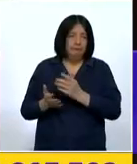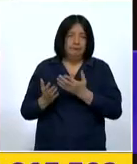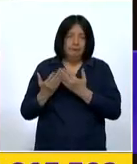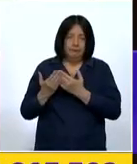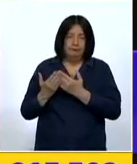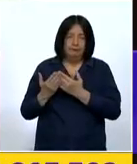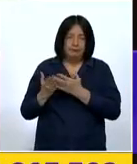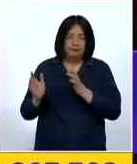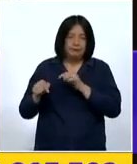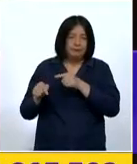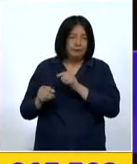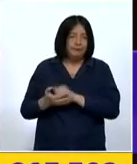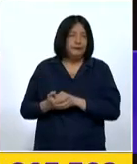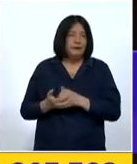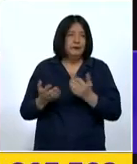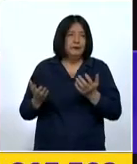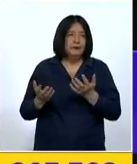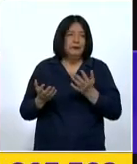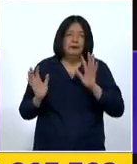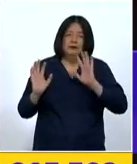creación criminal en el